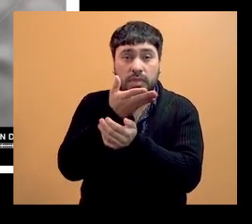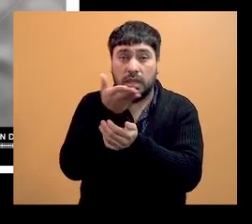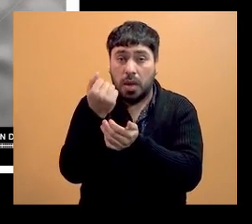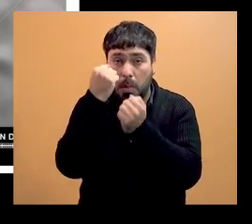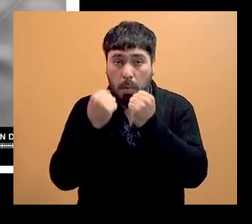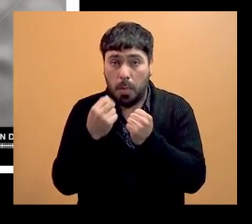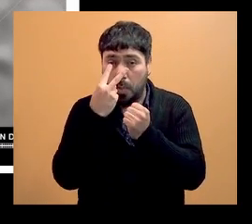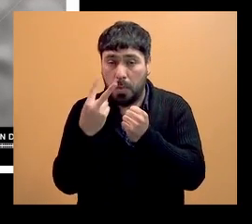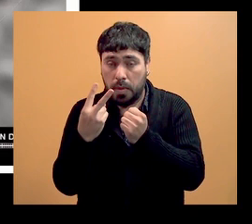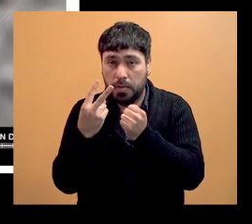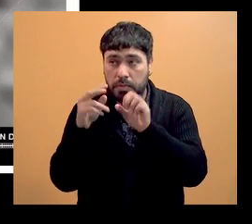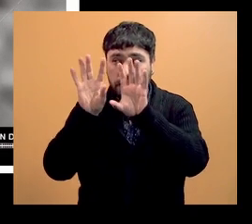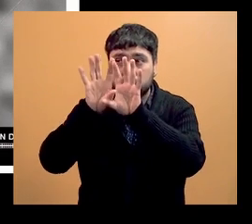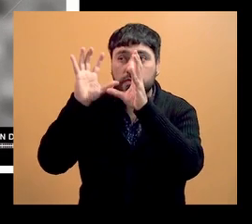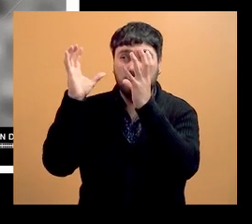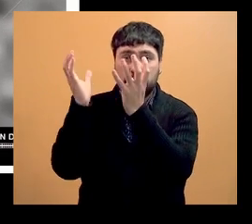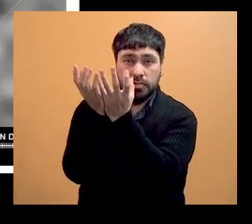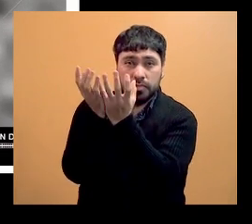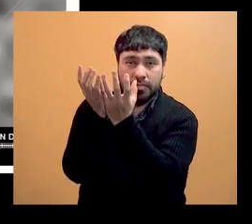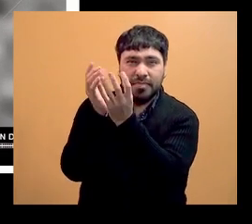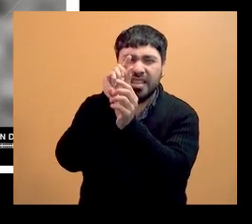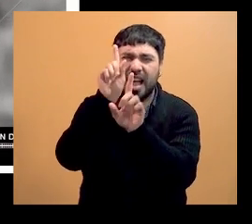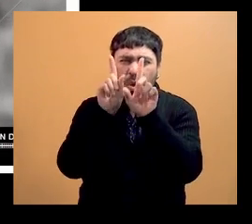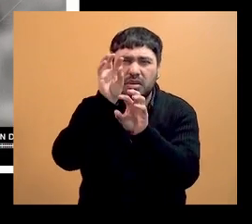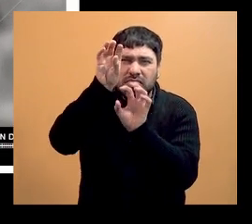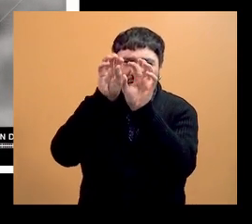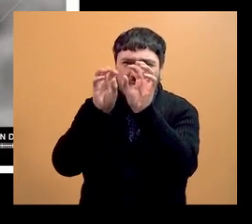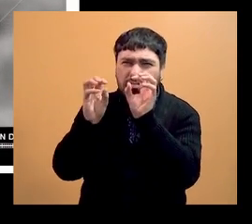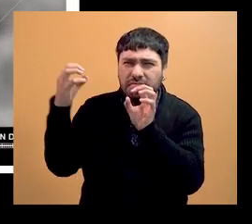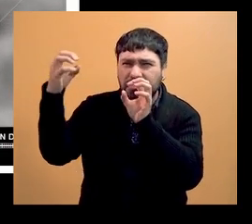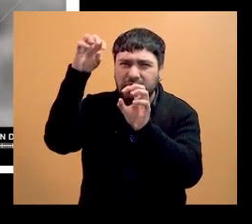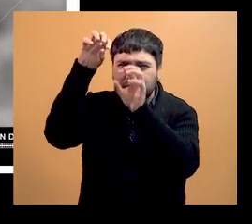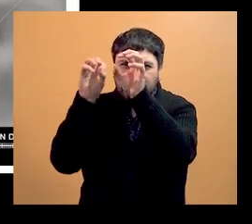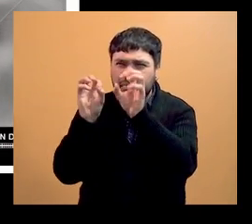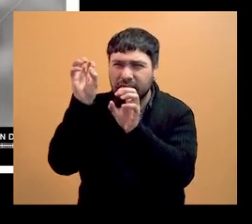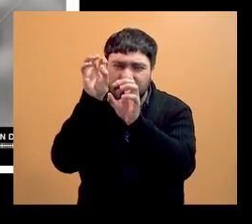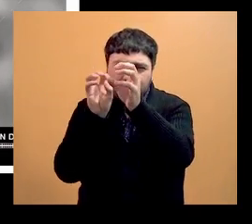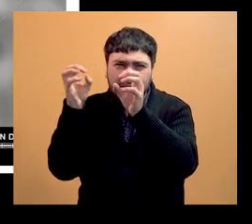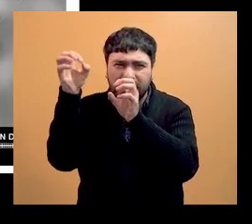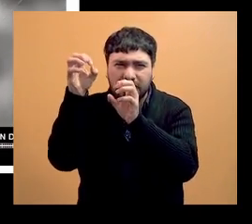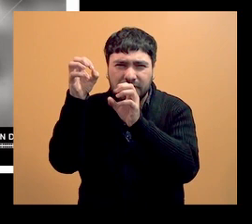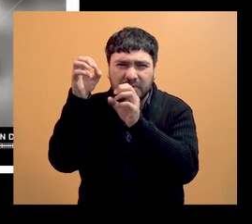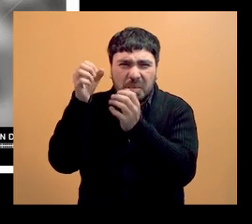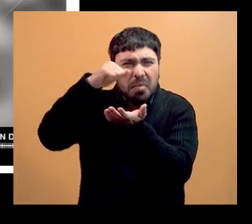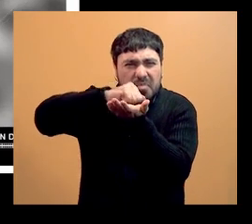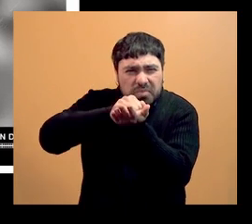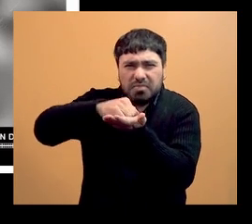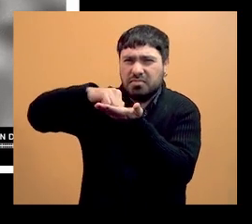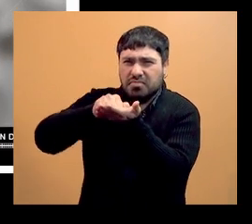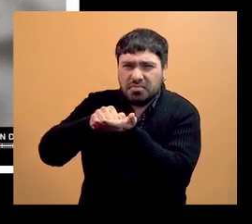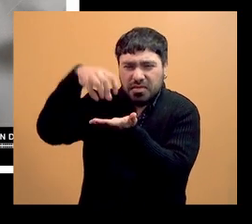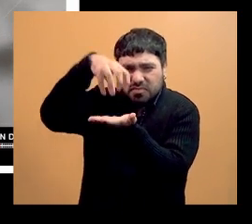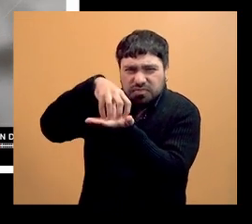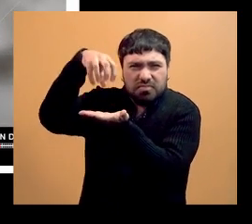ver restos, y es muy difícil ver el detalle específico de cada objeto dejado en la Luna, pero sí se pueden ver claramente las marcas de cada una de las misiones